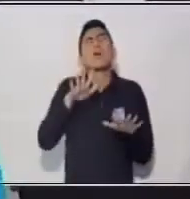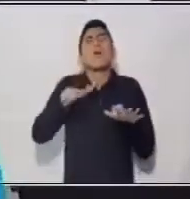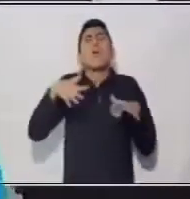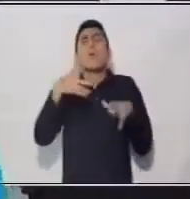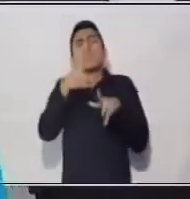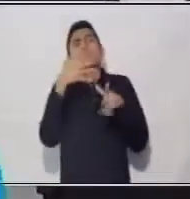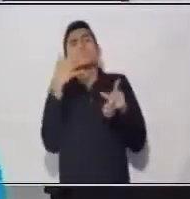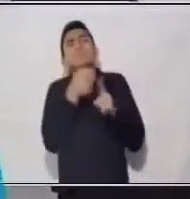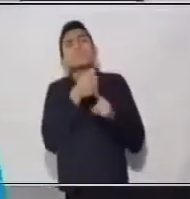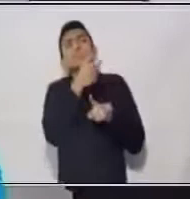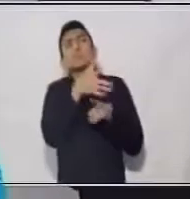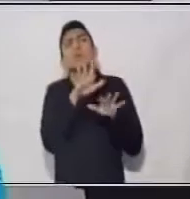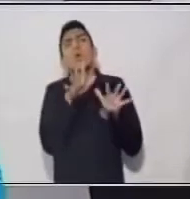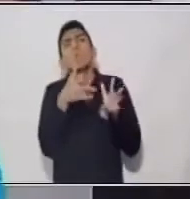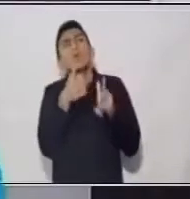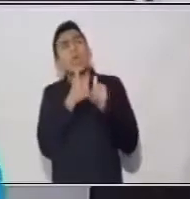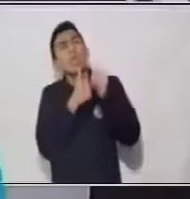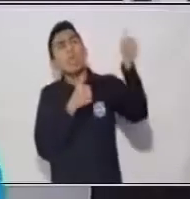recorrido que hiciste?